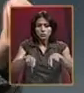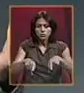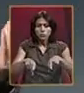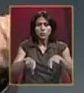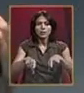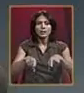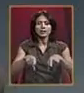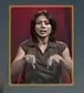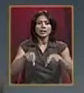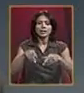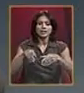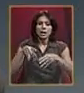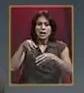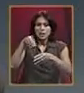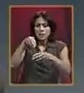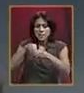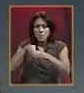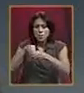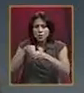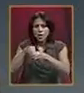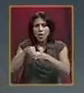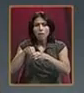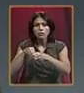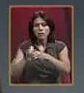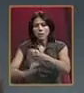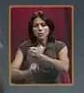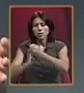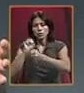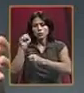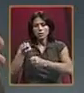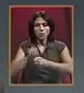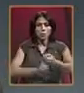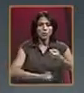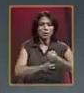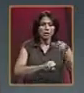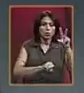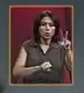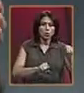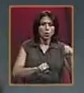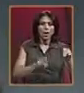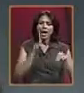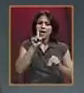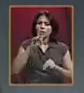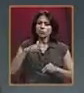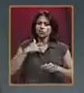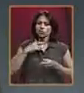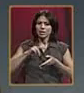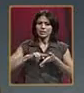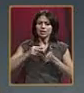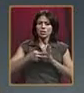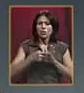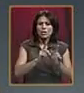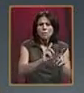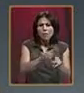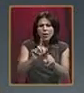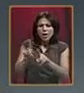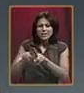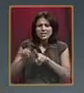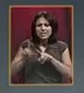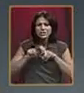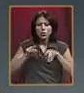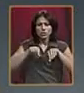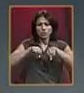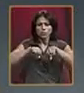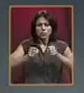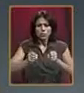por el sí o por el no, hay un sentido de polarización, de ruptura absoluto. Creo que para